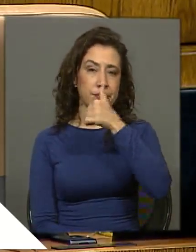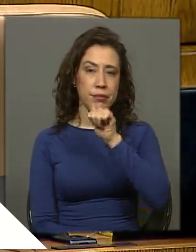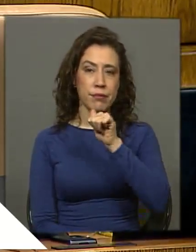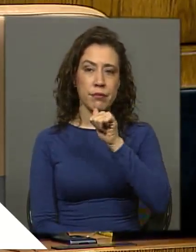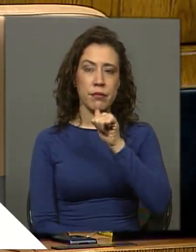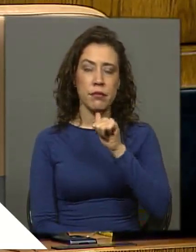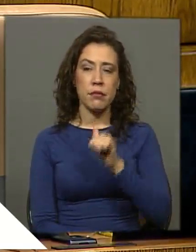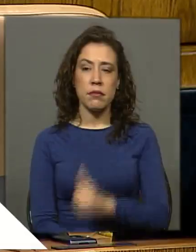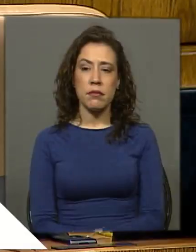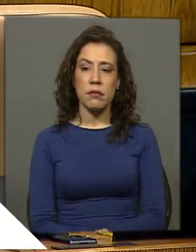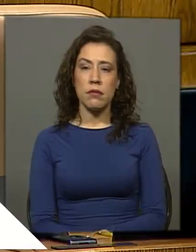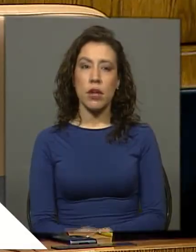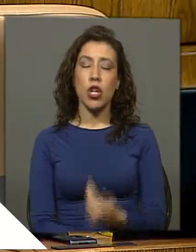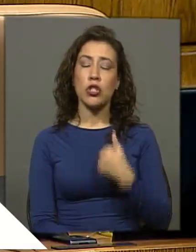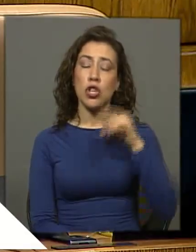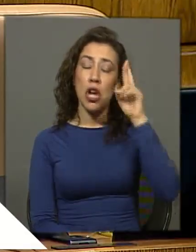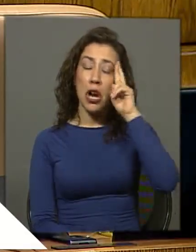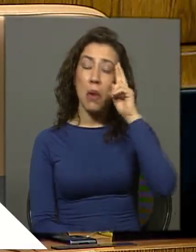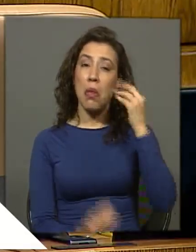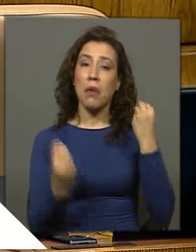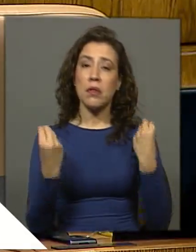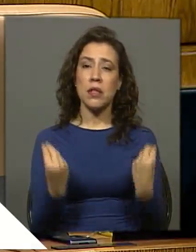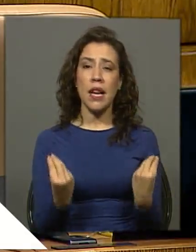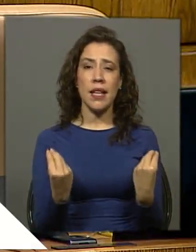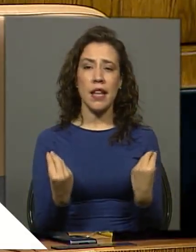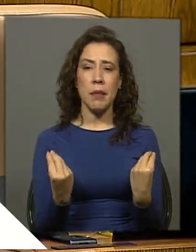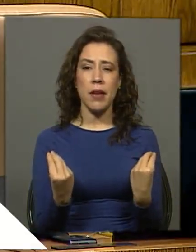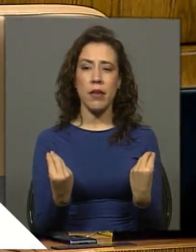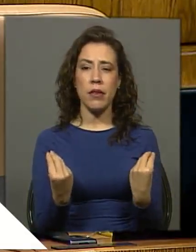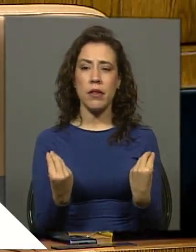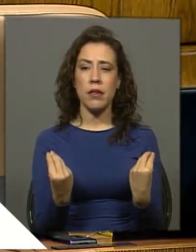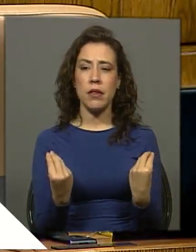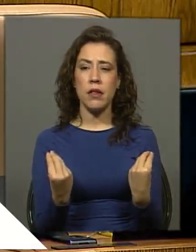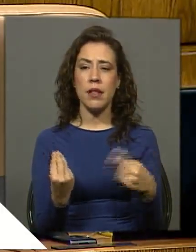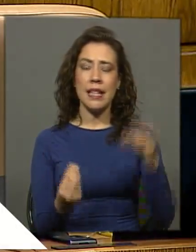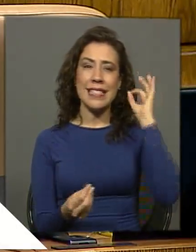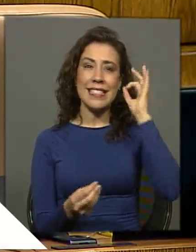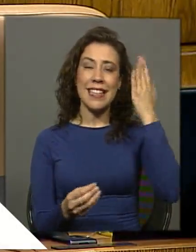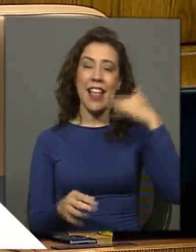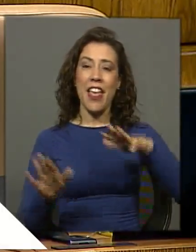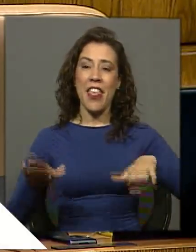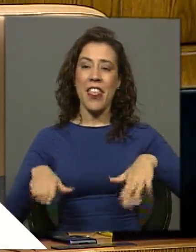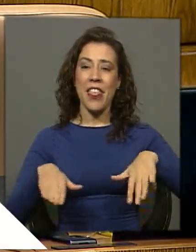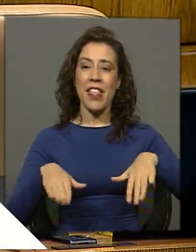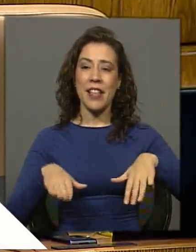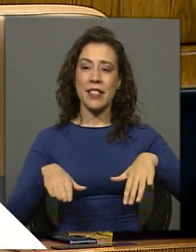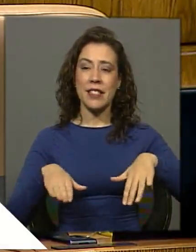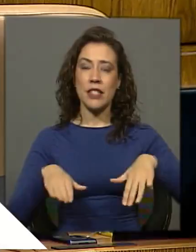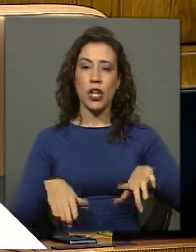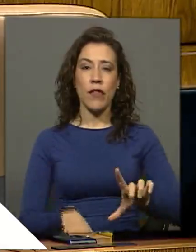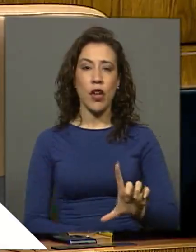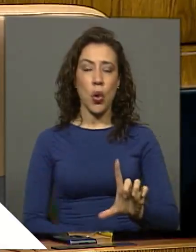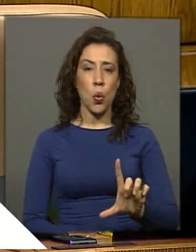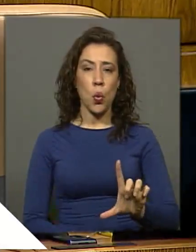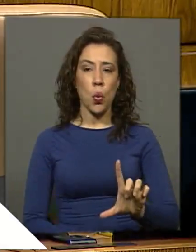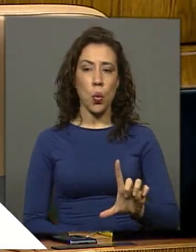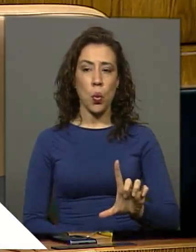y mire yo recuerdo muy bien esta sesión la tuvimos el día 19 de julio